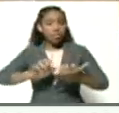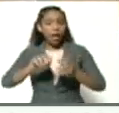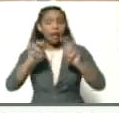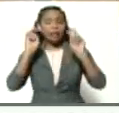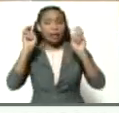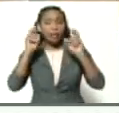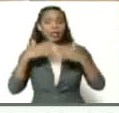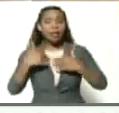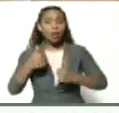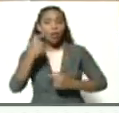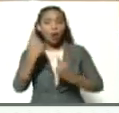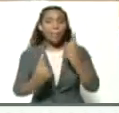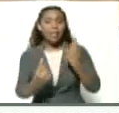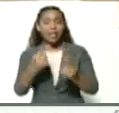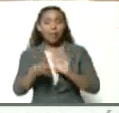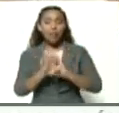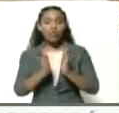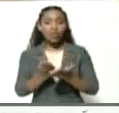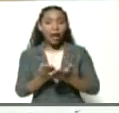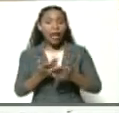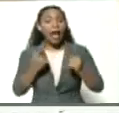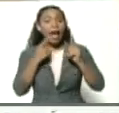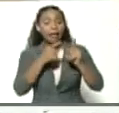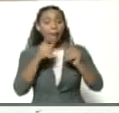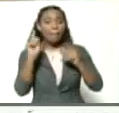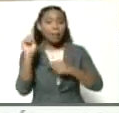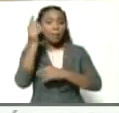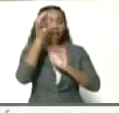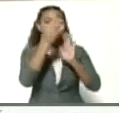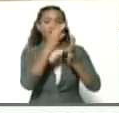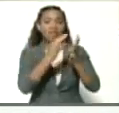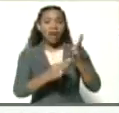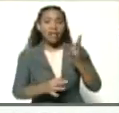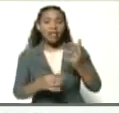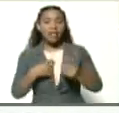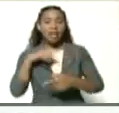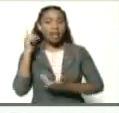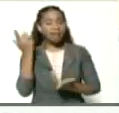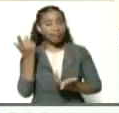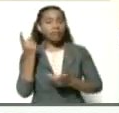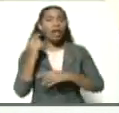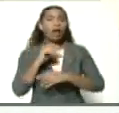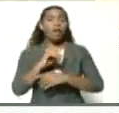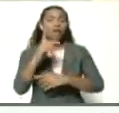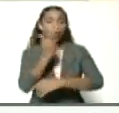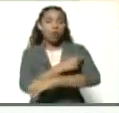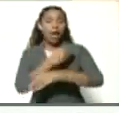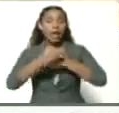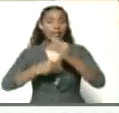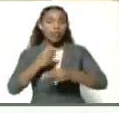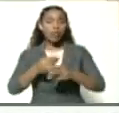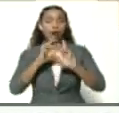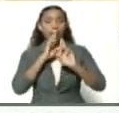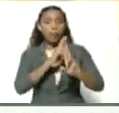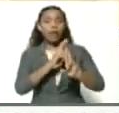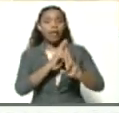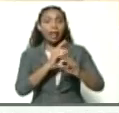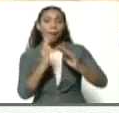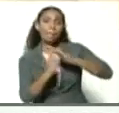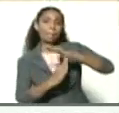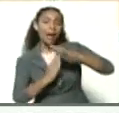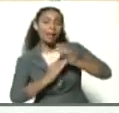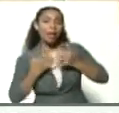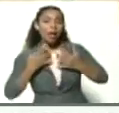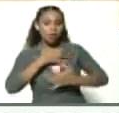salud de los pacientes en el mundo. Entonces esta primera fase de vacunas efectivamente lo que va a permitir es generar una respuesta base